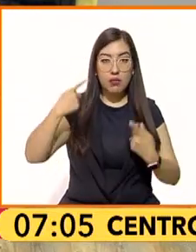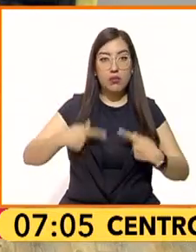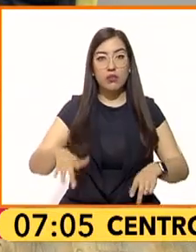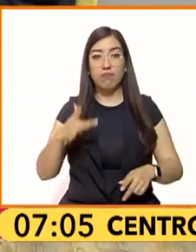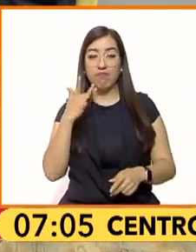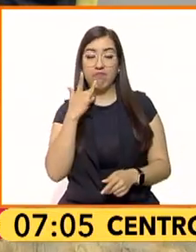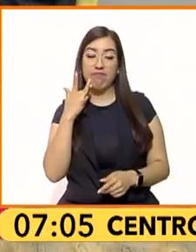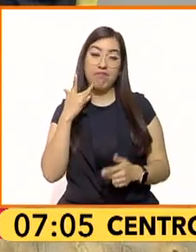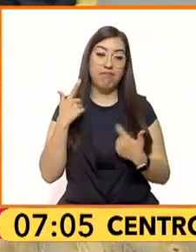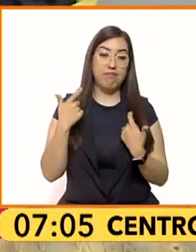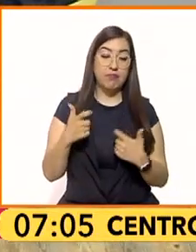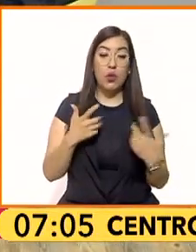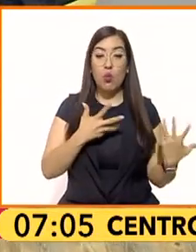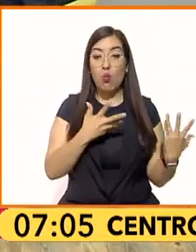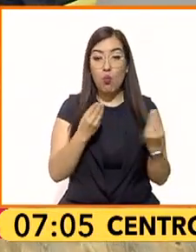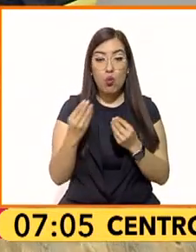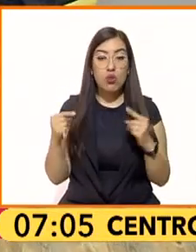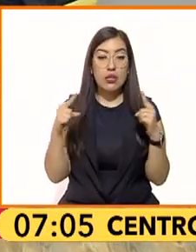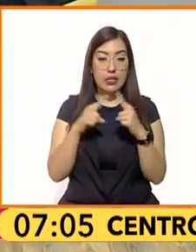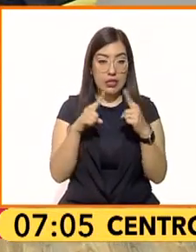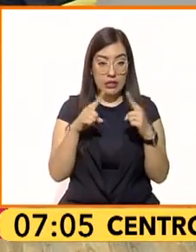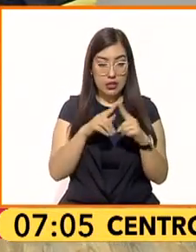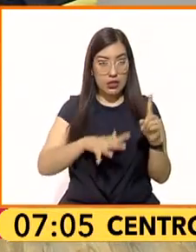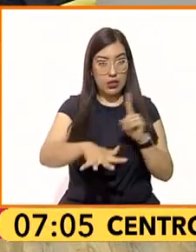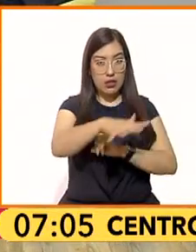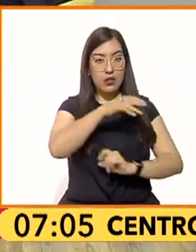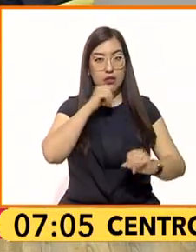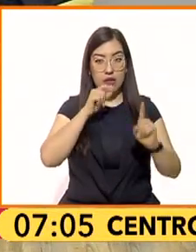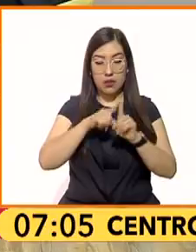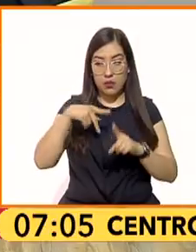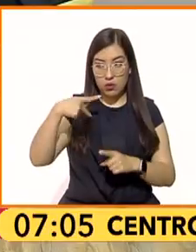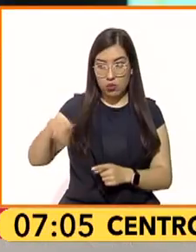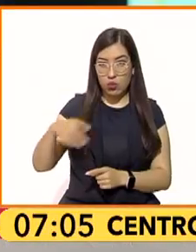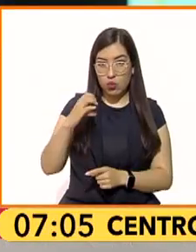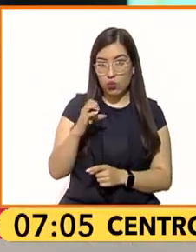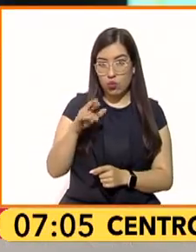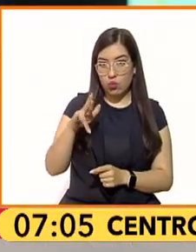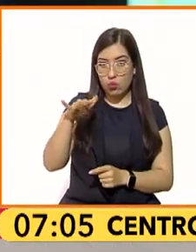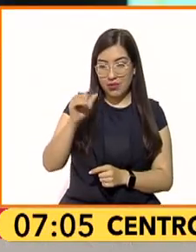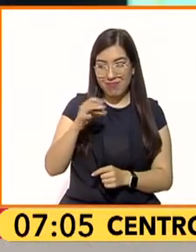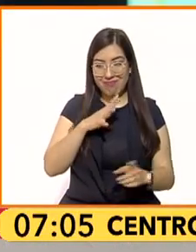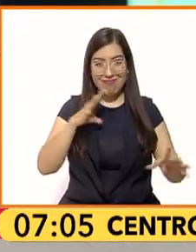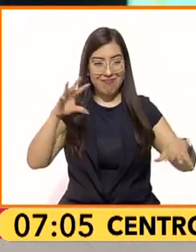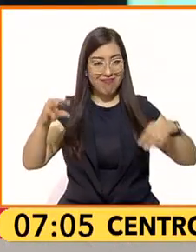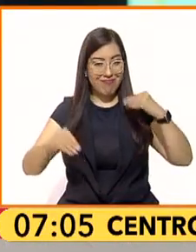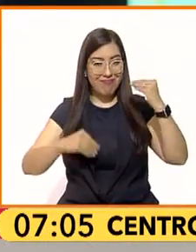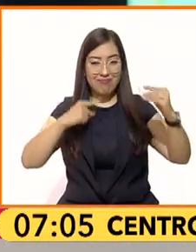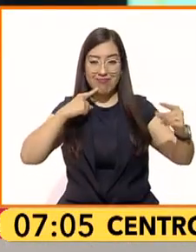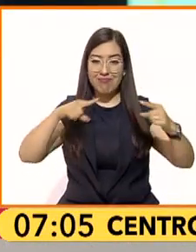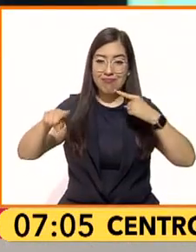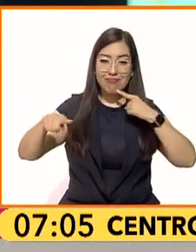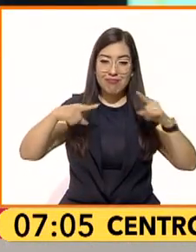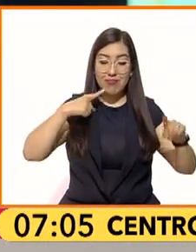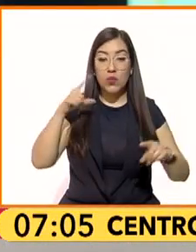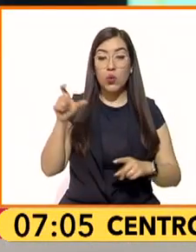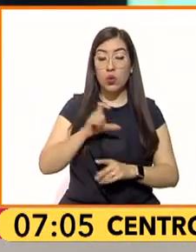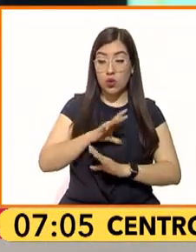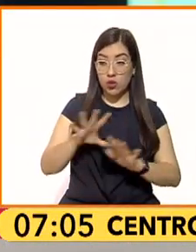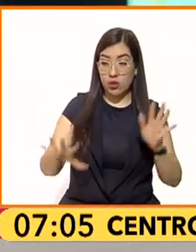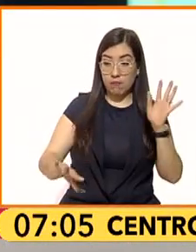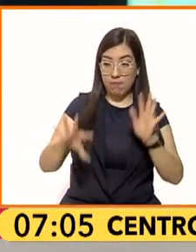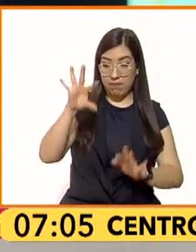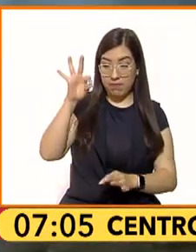las iglesias locales y la curia romana. Cuando es electo Papa Francisco, hubo lo que se